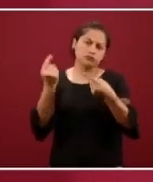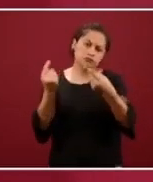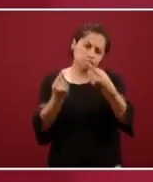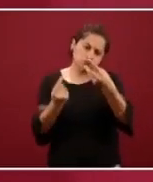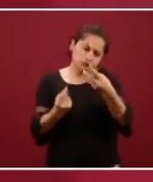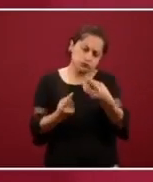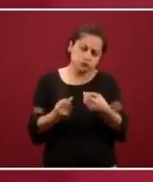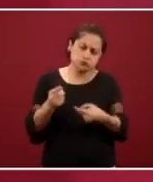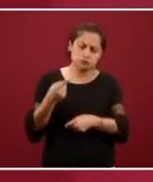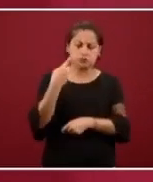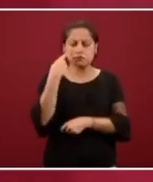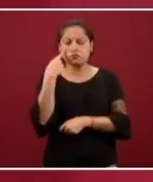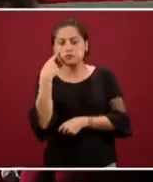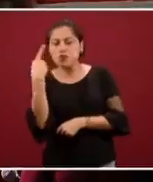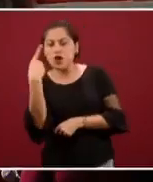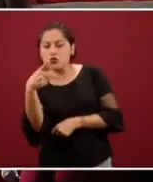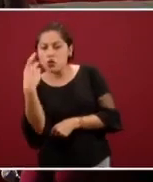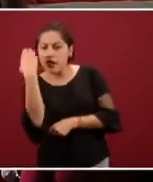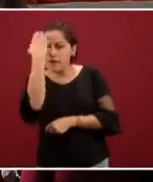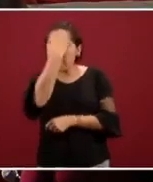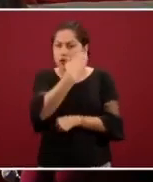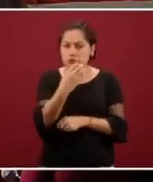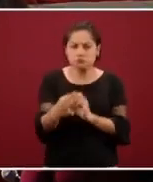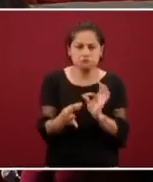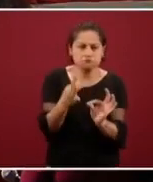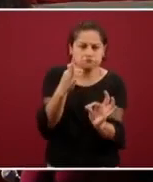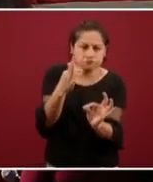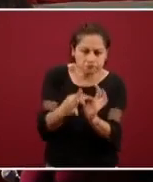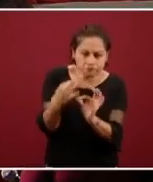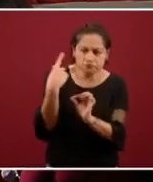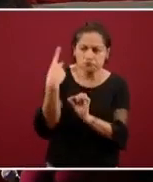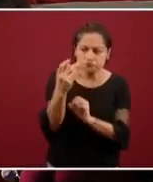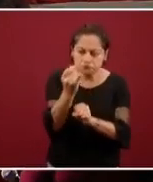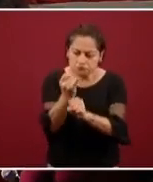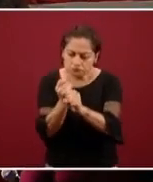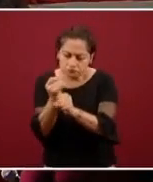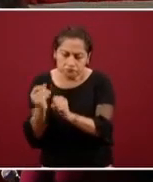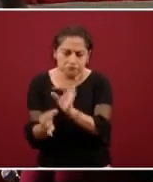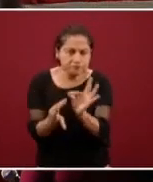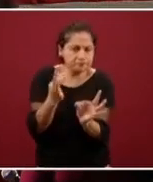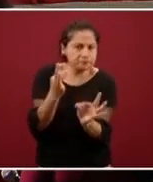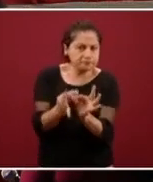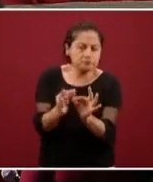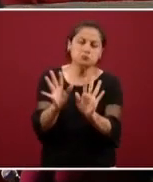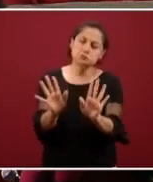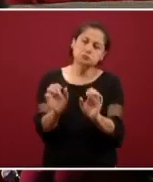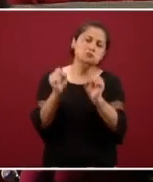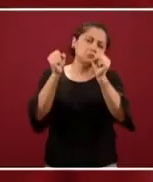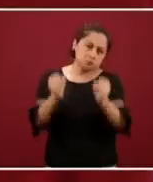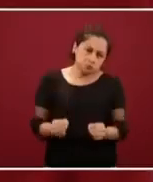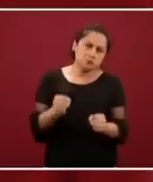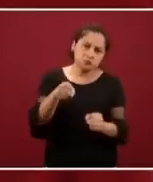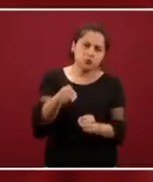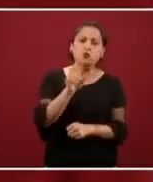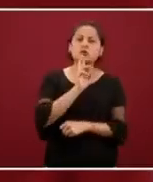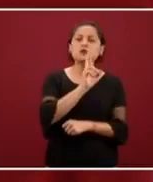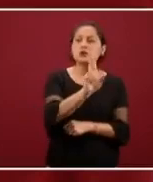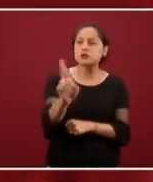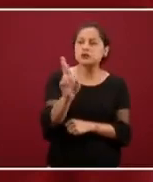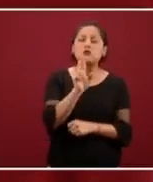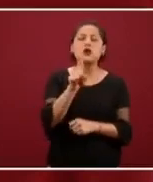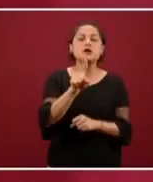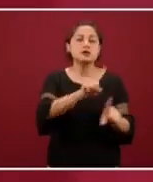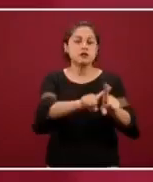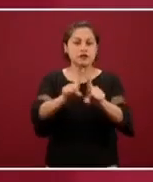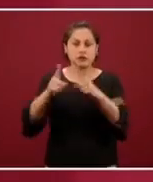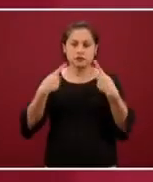procesos están bien hechos, sus lecturas están bien hechas y por tanto sus resultados son válidos